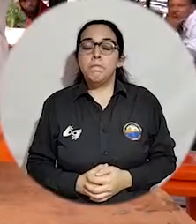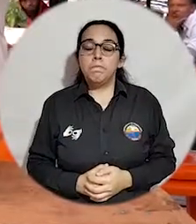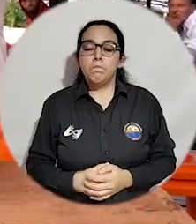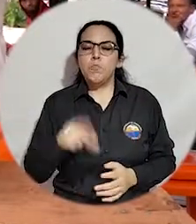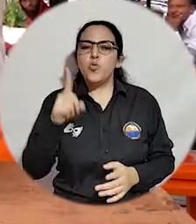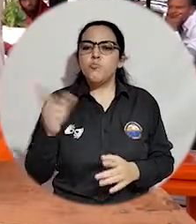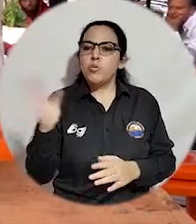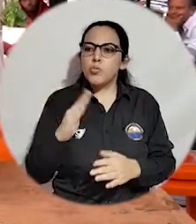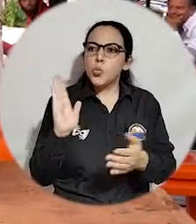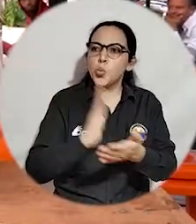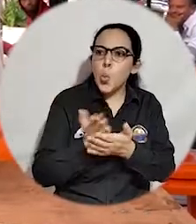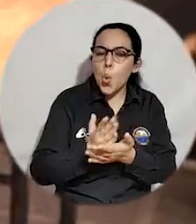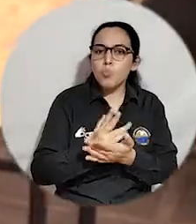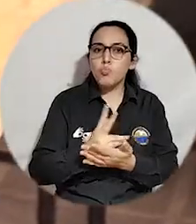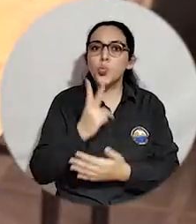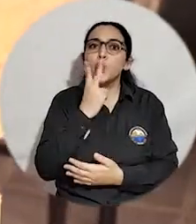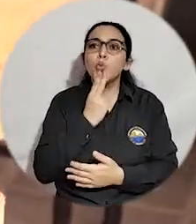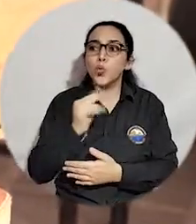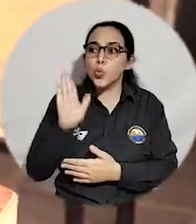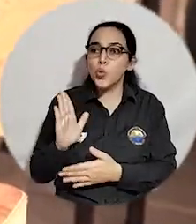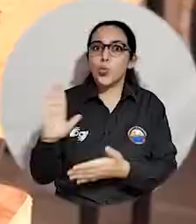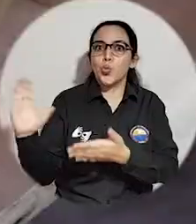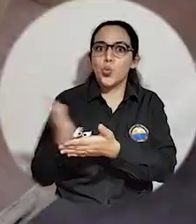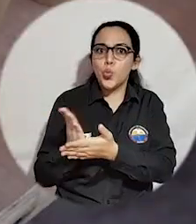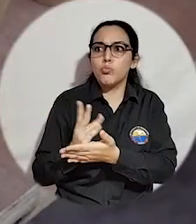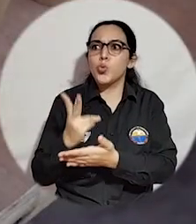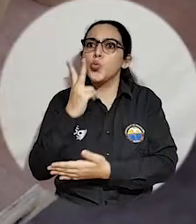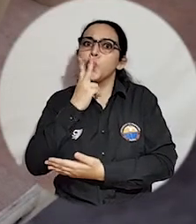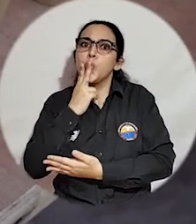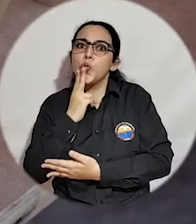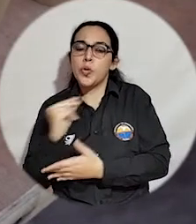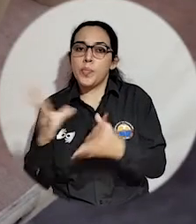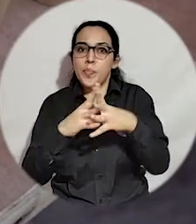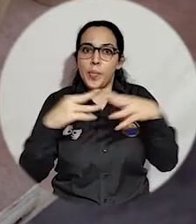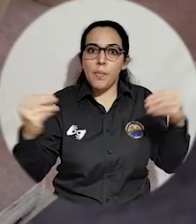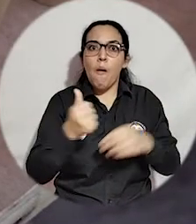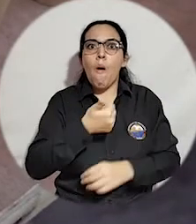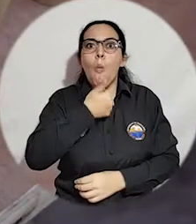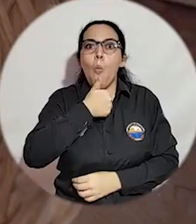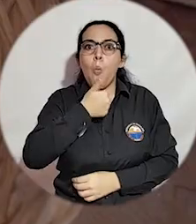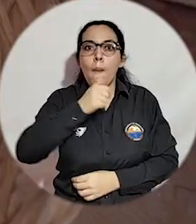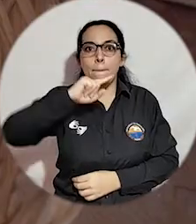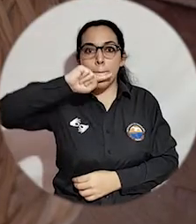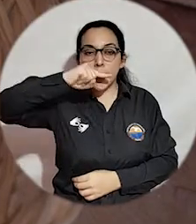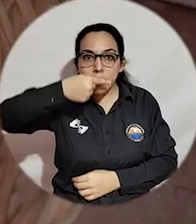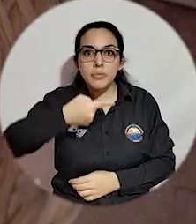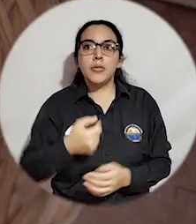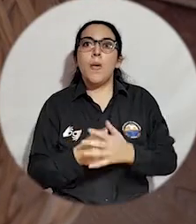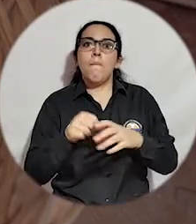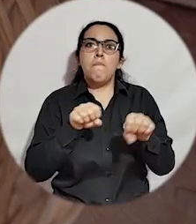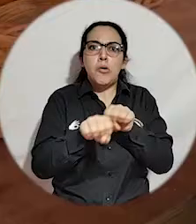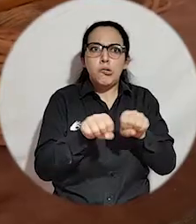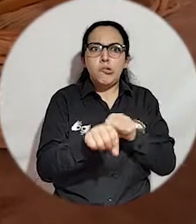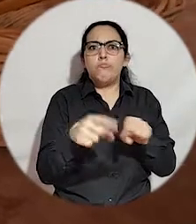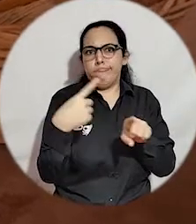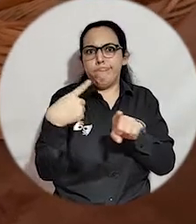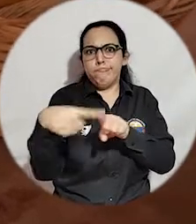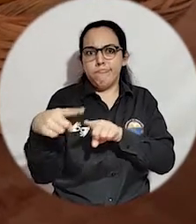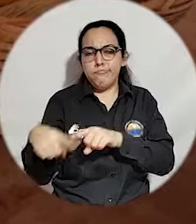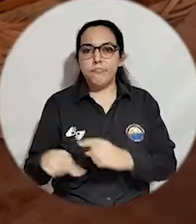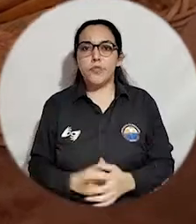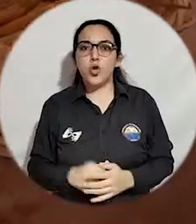ejemplo, la yuca, hicieron un dulce de yuca, hicieron dulce de papaya, agua de maíz,